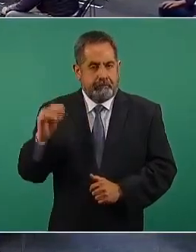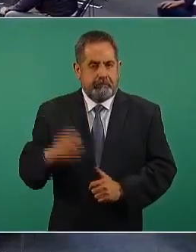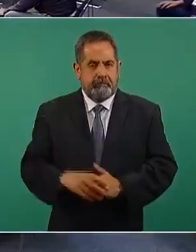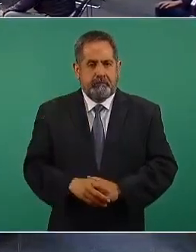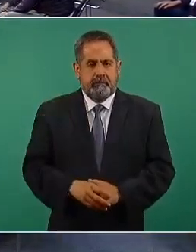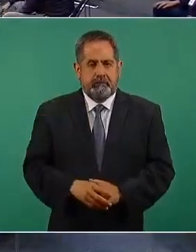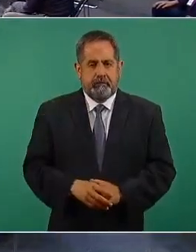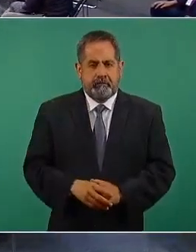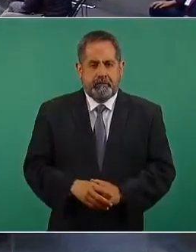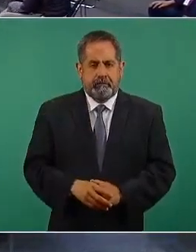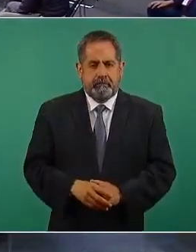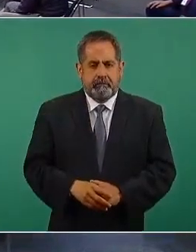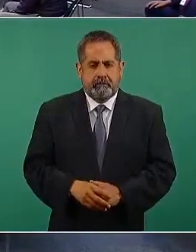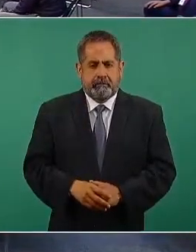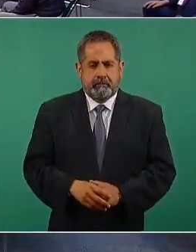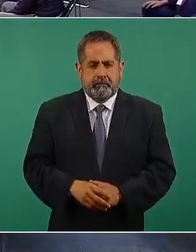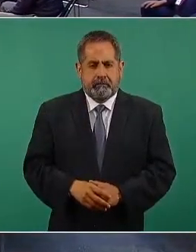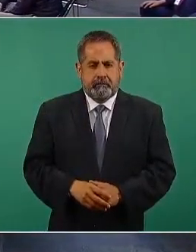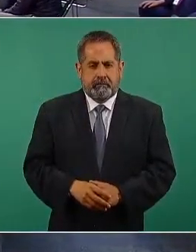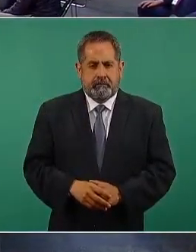¿Por?